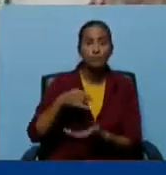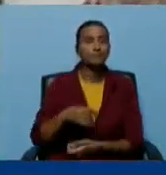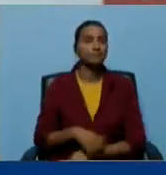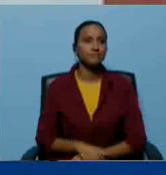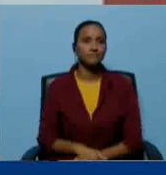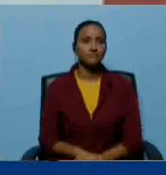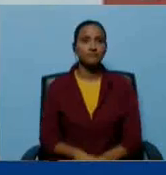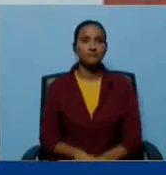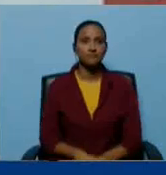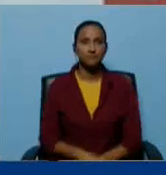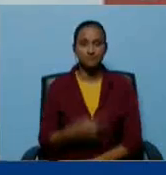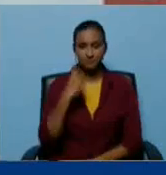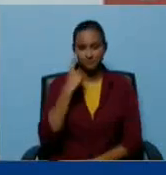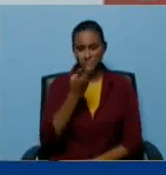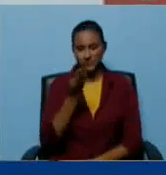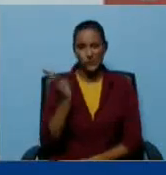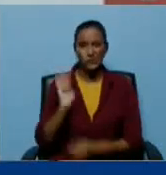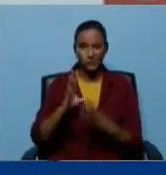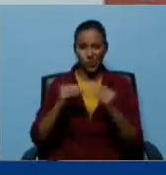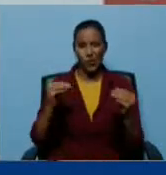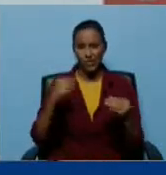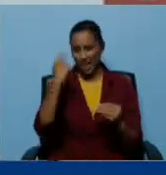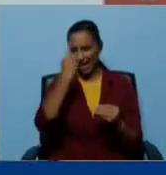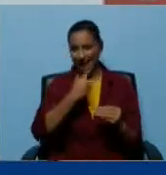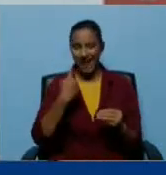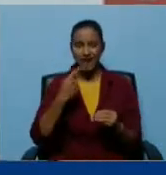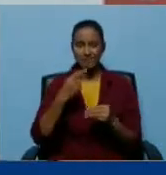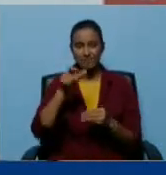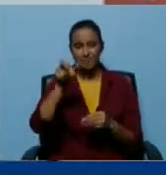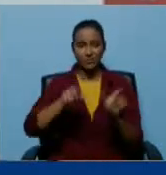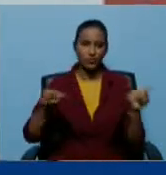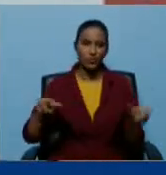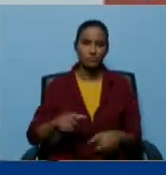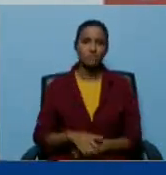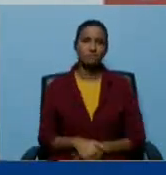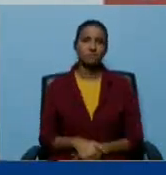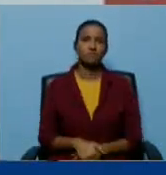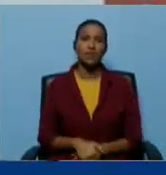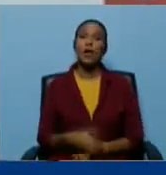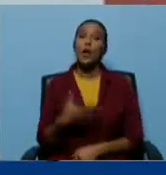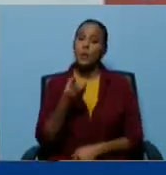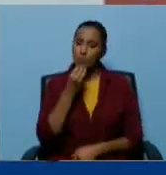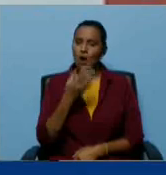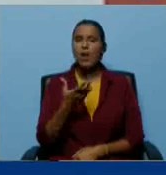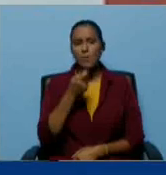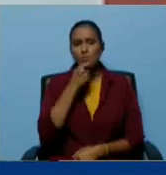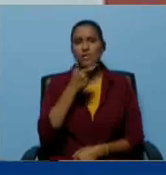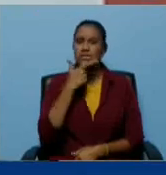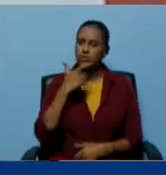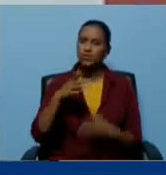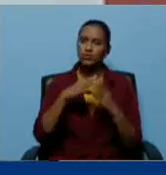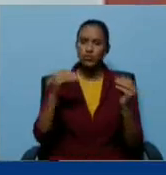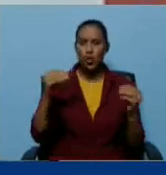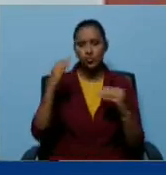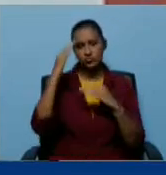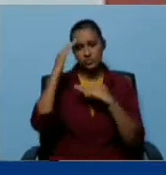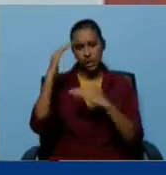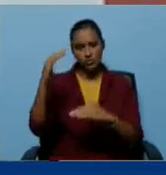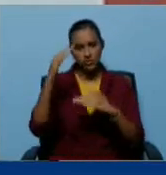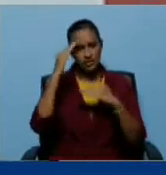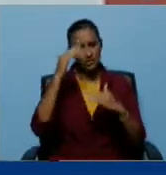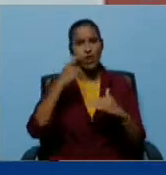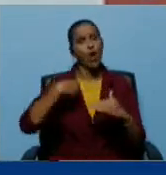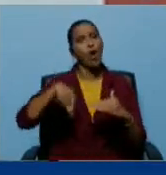Correcto. Bueno, quise saludarlos a todos porque es muy bonito que nos podamos